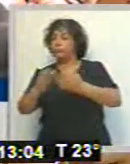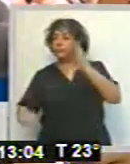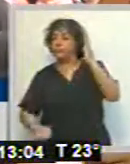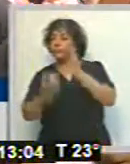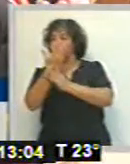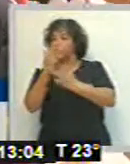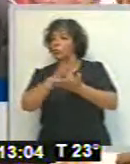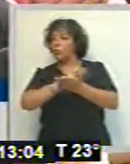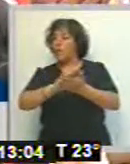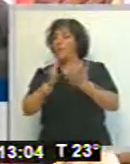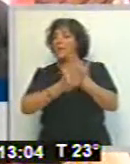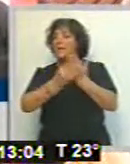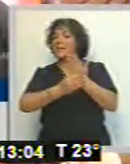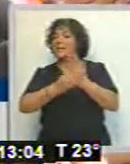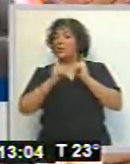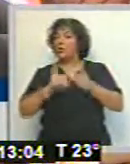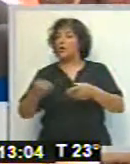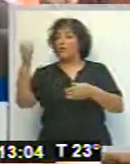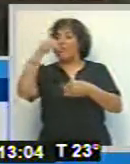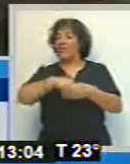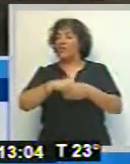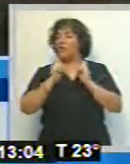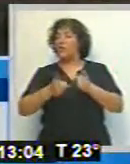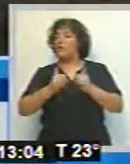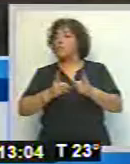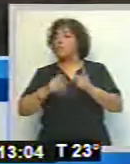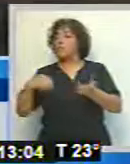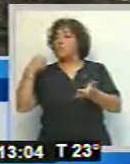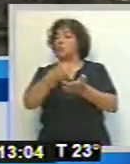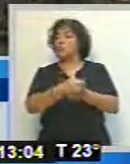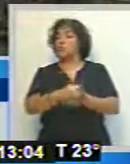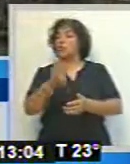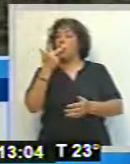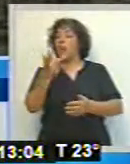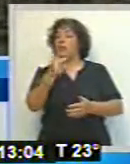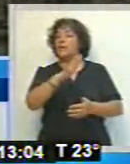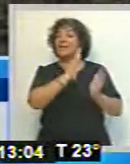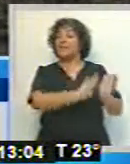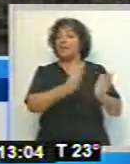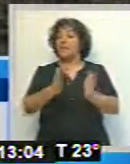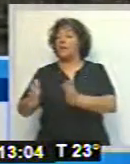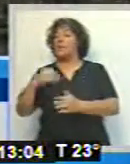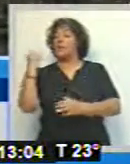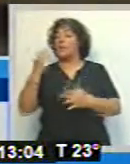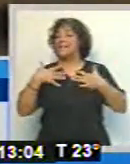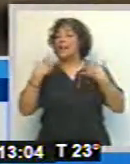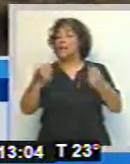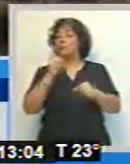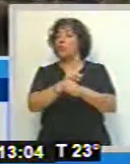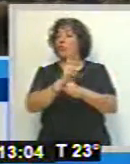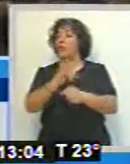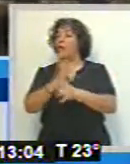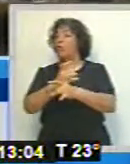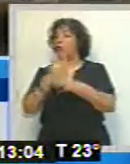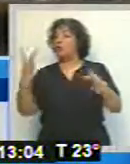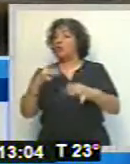está previsto dentro de este presupuesto. Como siempre decimos, las tres áreas más importantes son salud, seguridad y educación, que